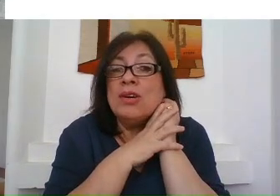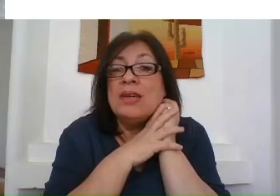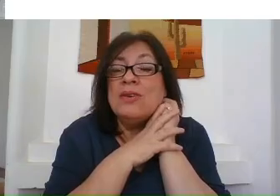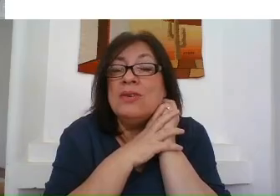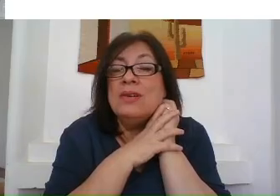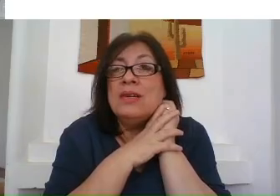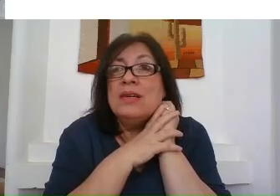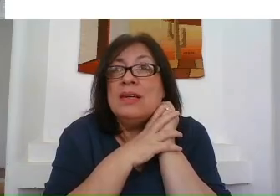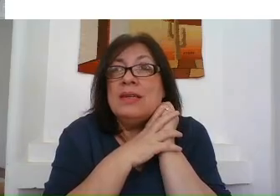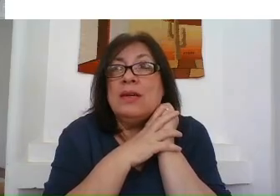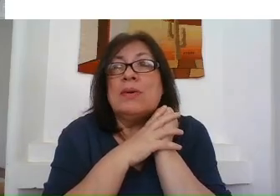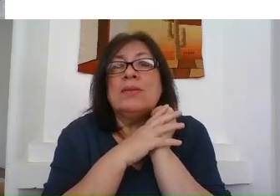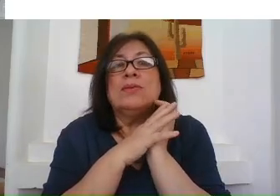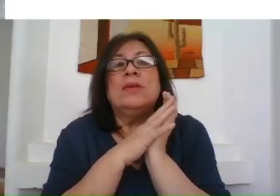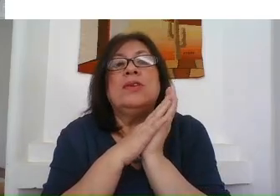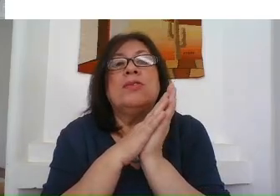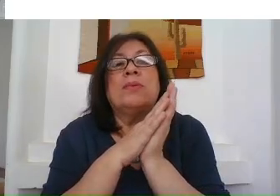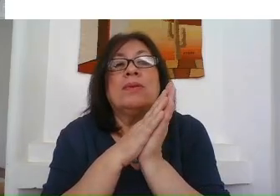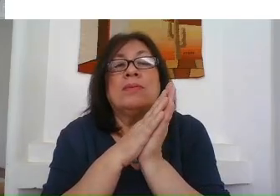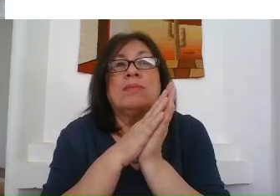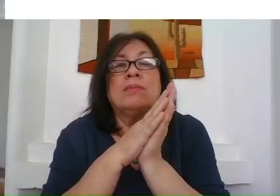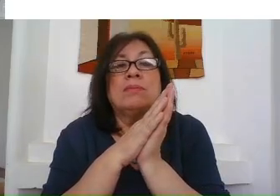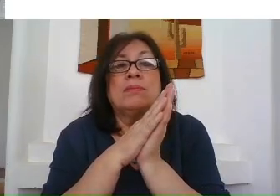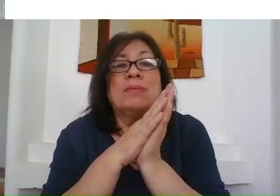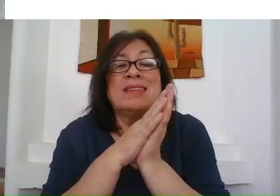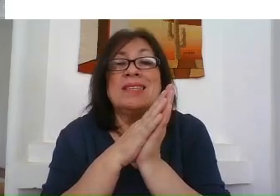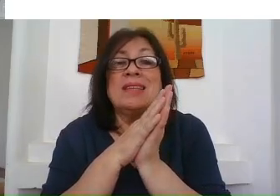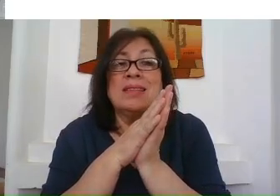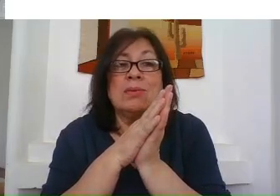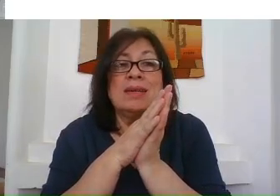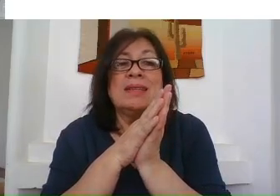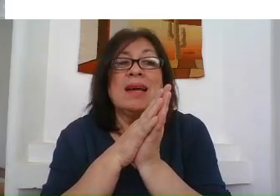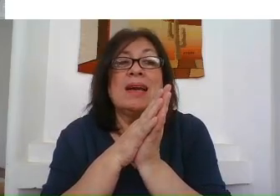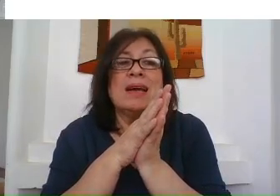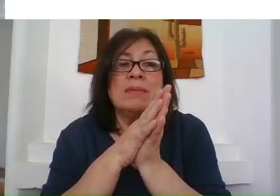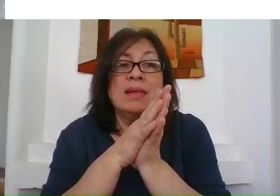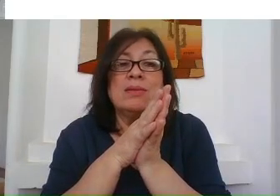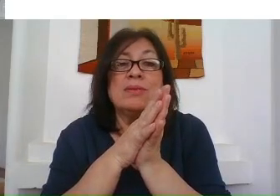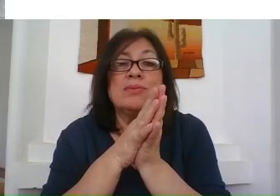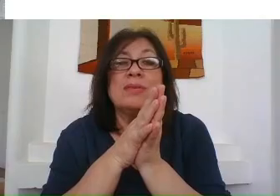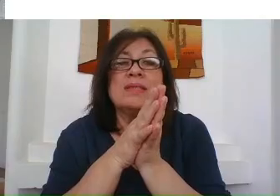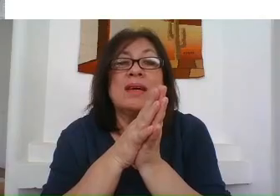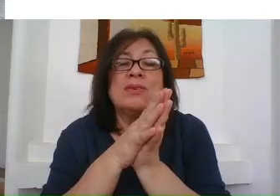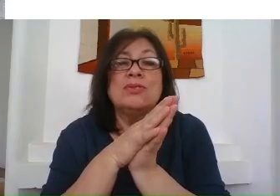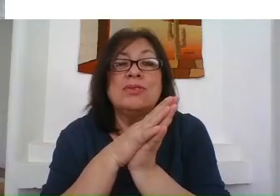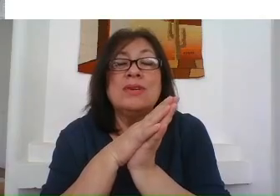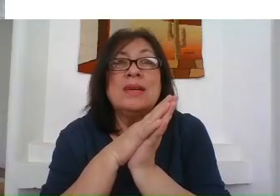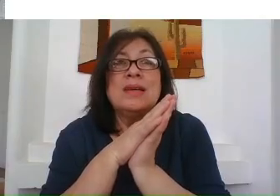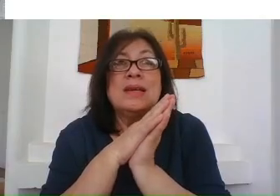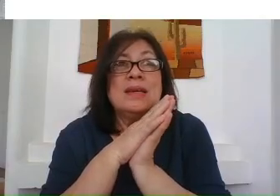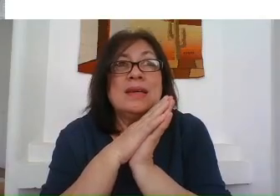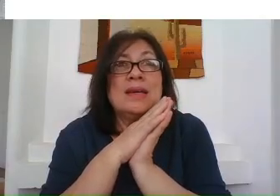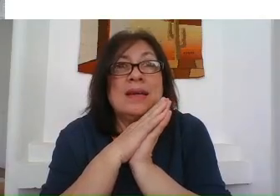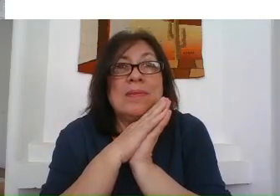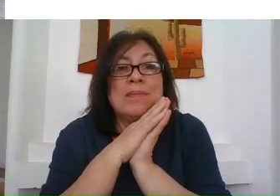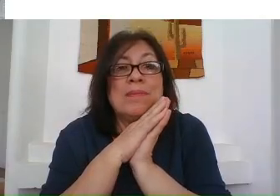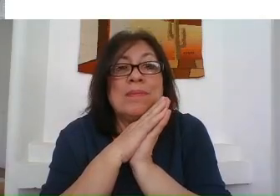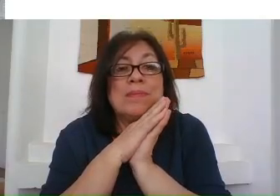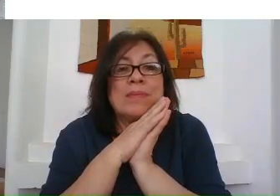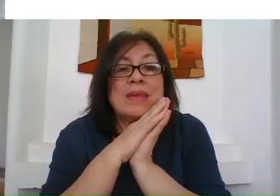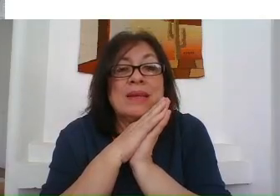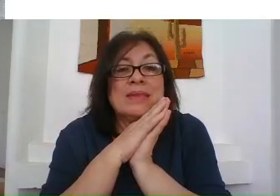orden biológico y cuando un niño presenta un estancamiento en su desarrollo,